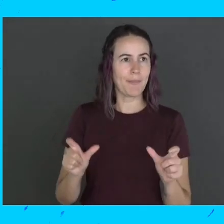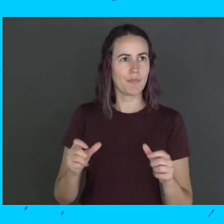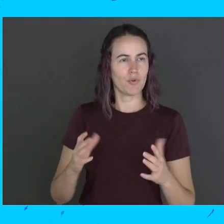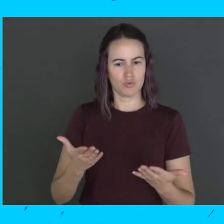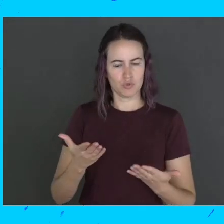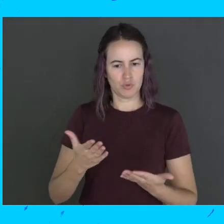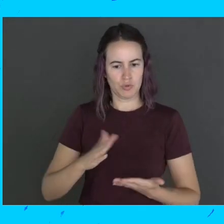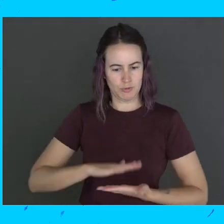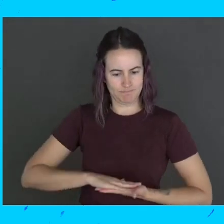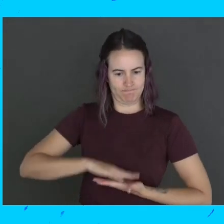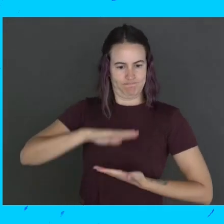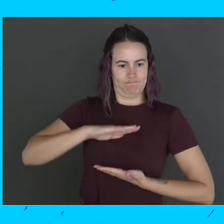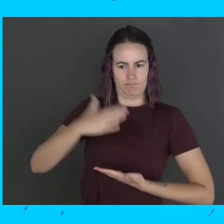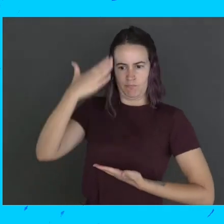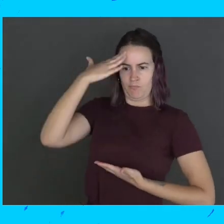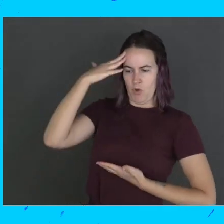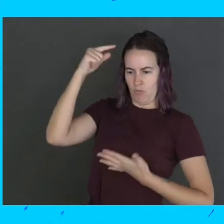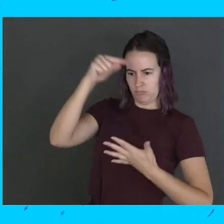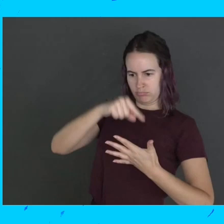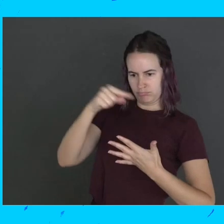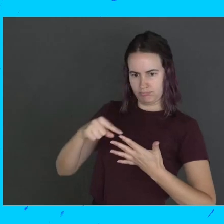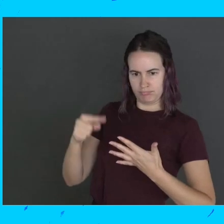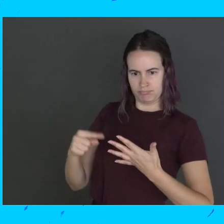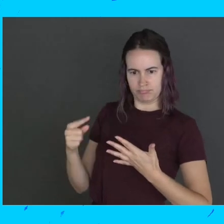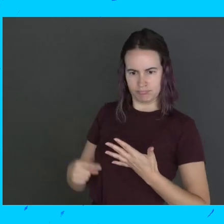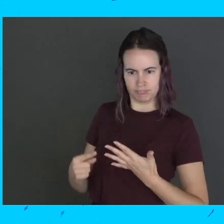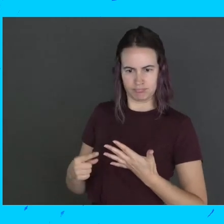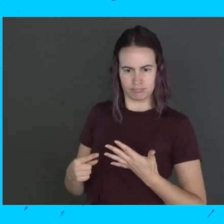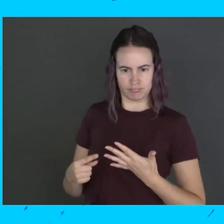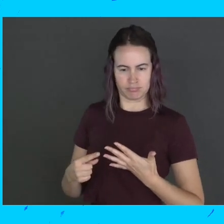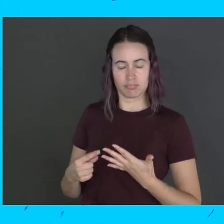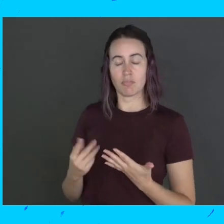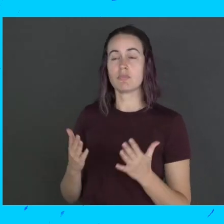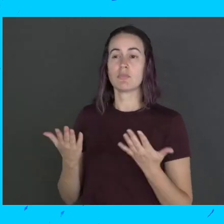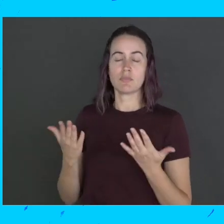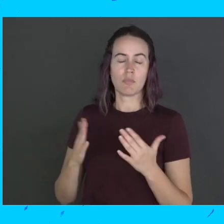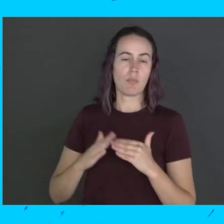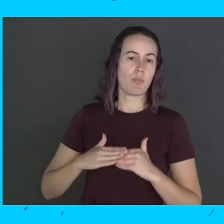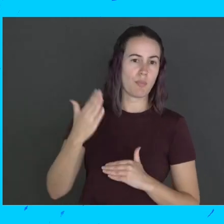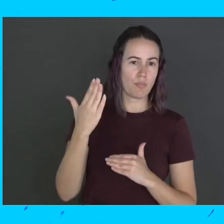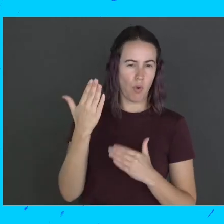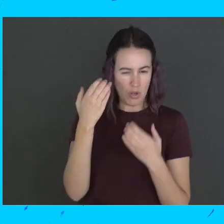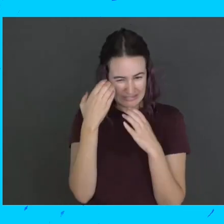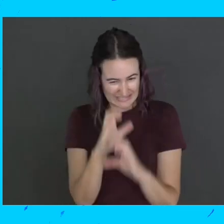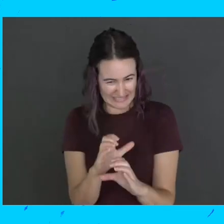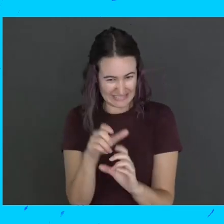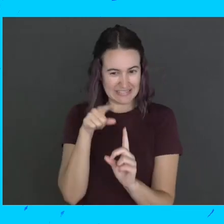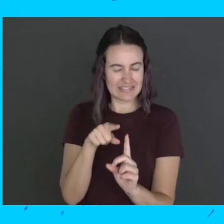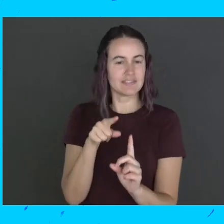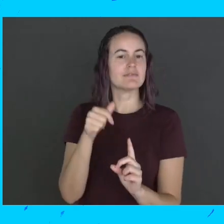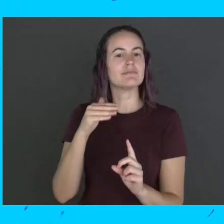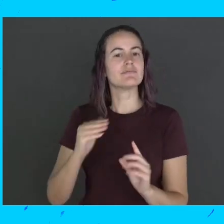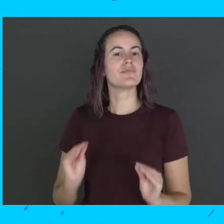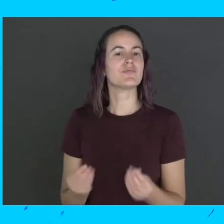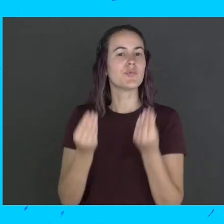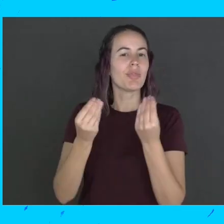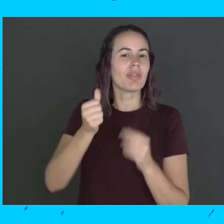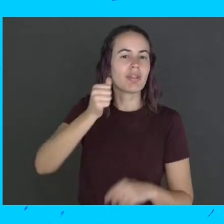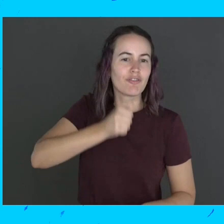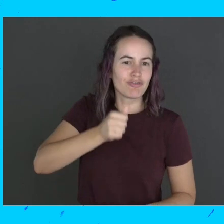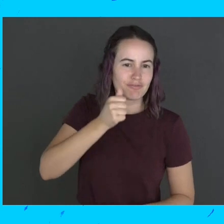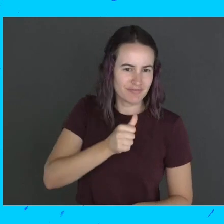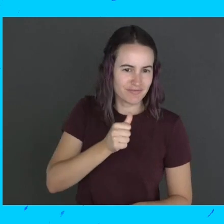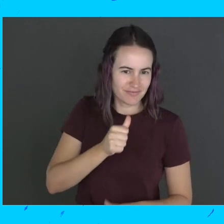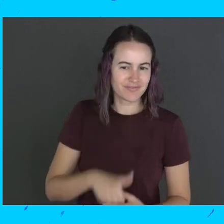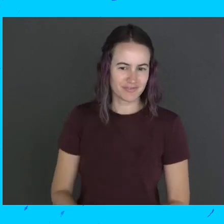exitosas, que puedan realmente tomar buenas decisiones y responder a los desafíos globales y